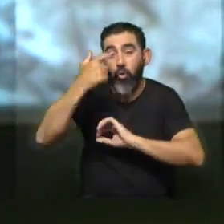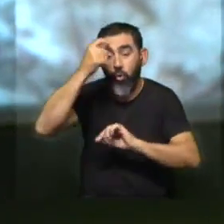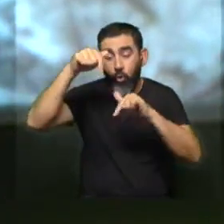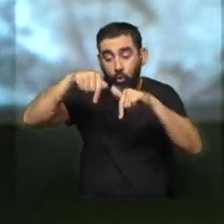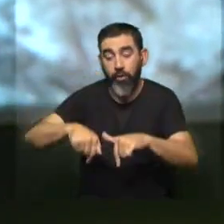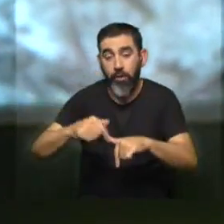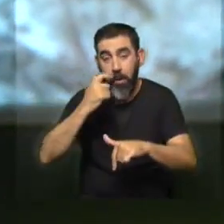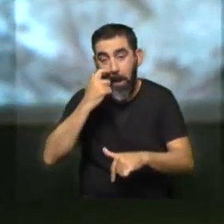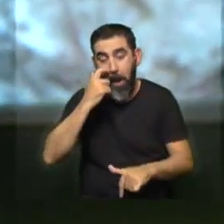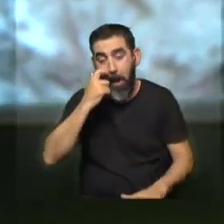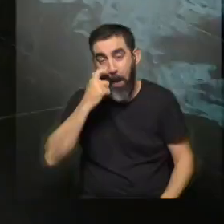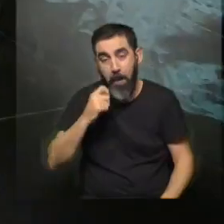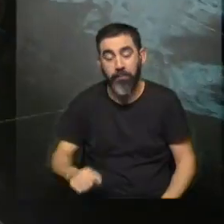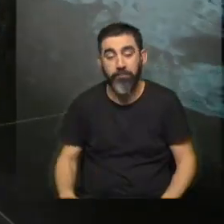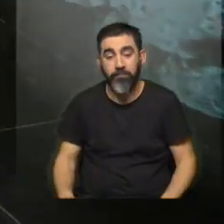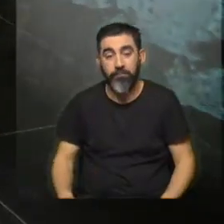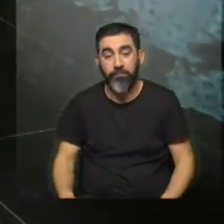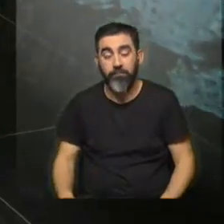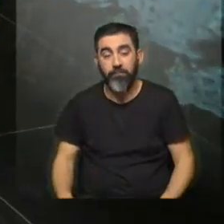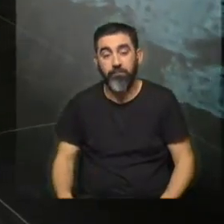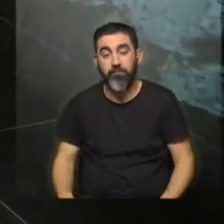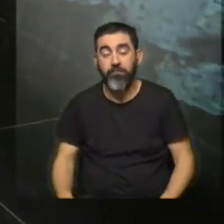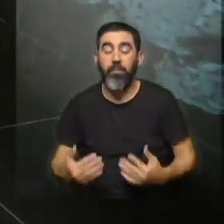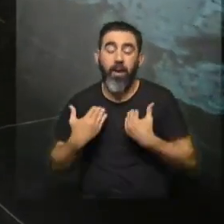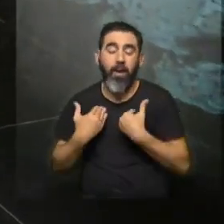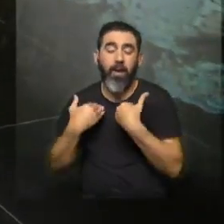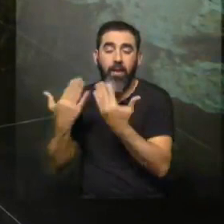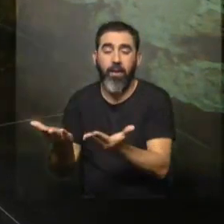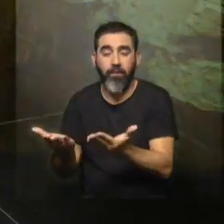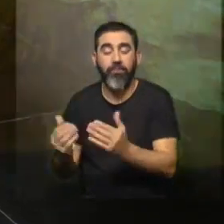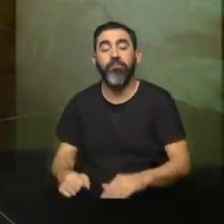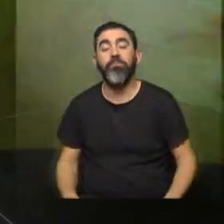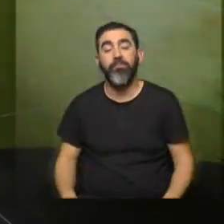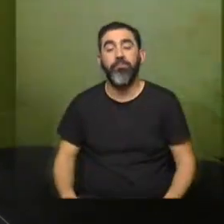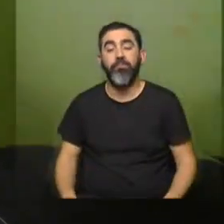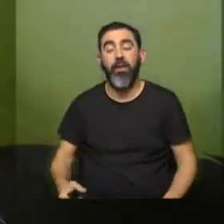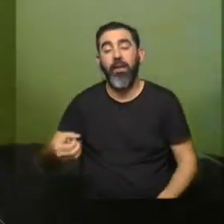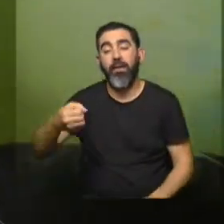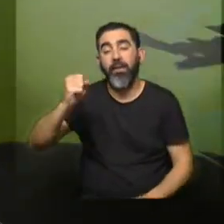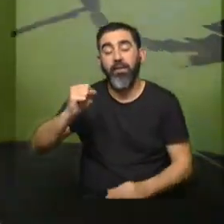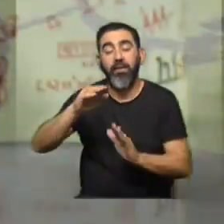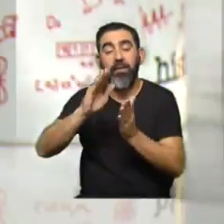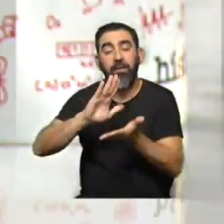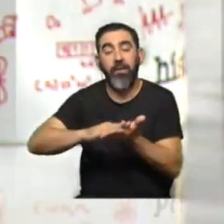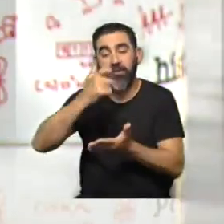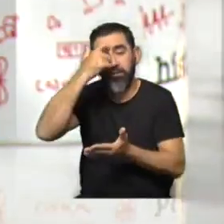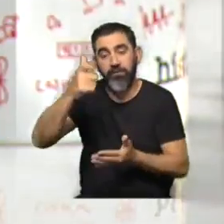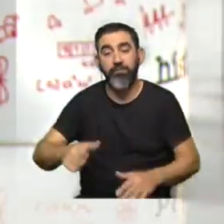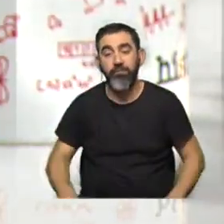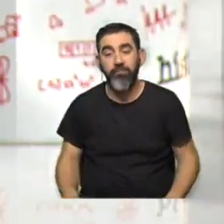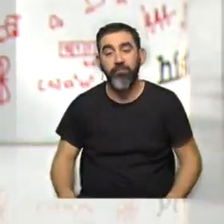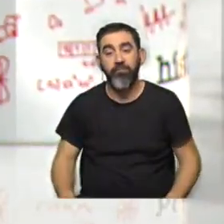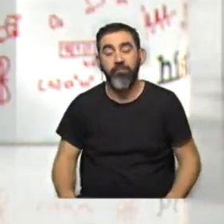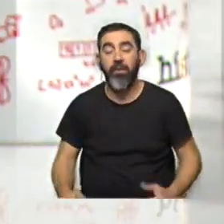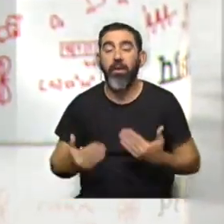ciencia más. Lo es, vaya que sí. Un presente de Ística Objetos, bueno, la taza de sobre ciencia para que tengas. Buenísimo. Y